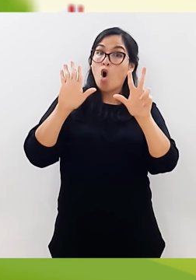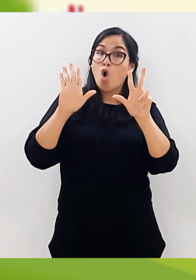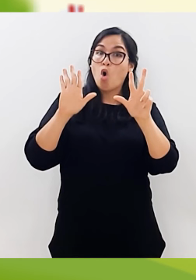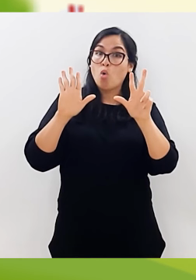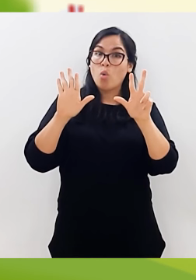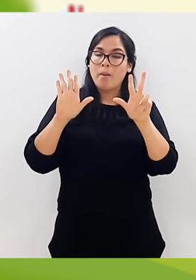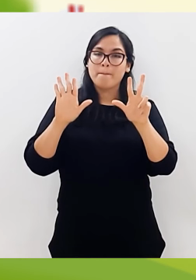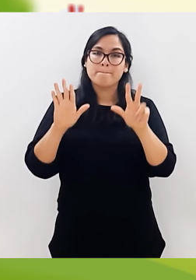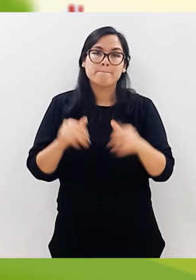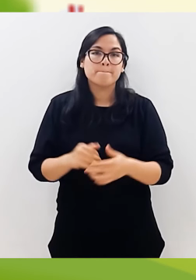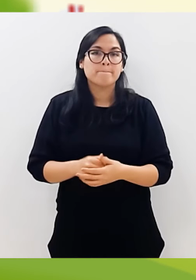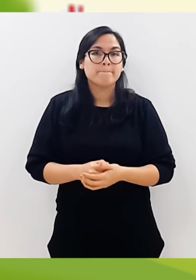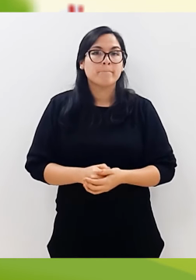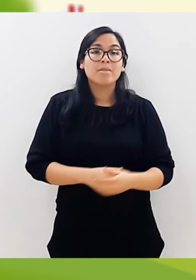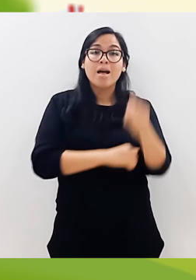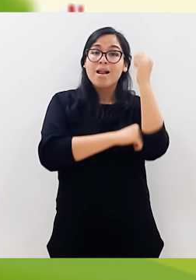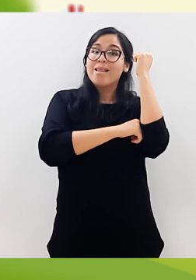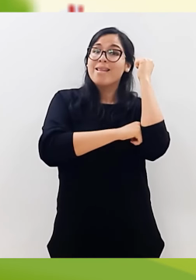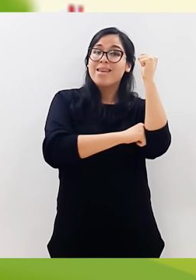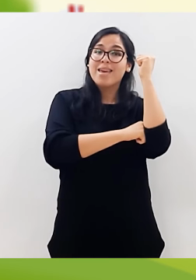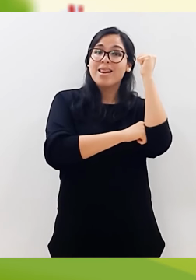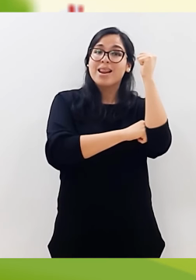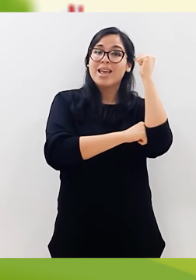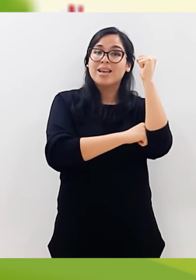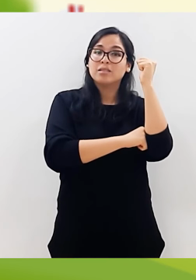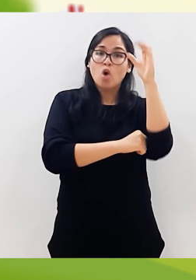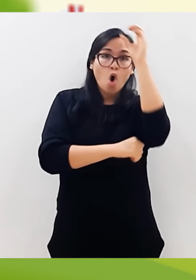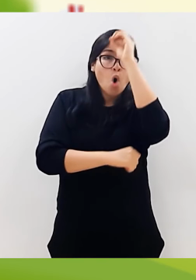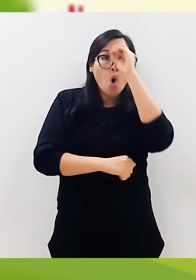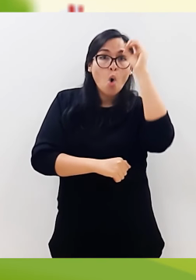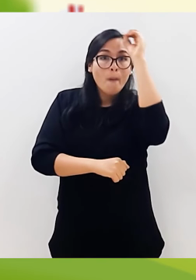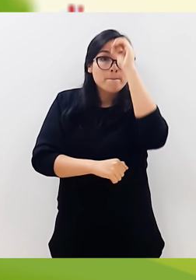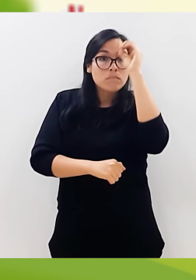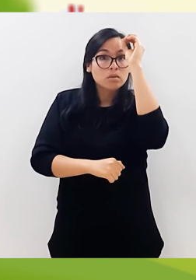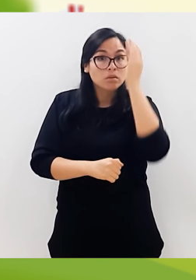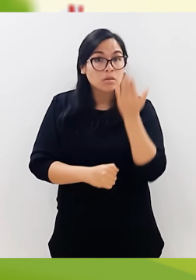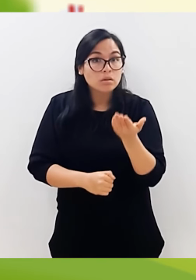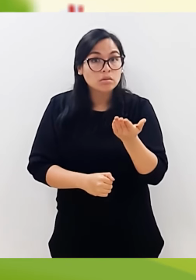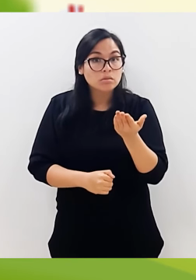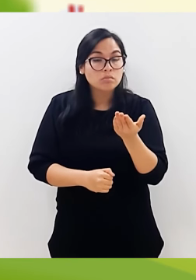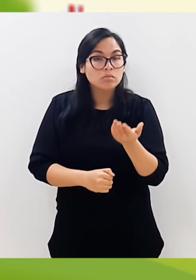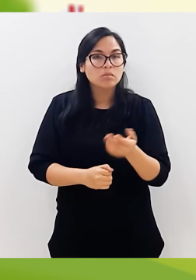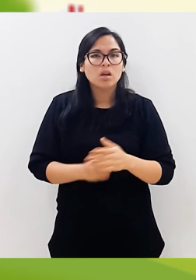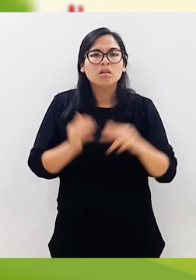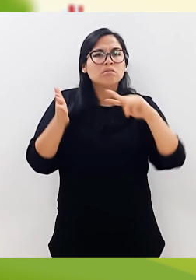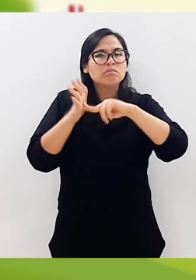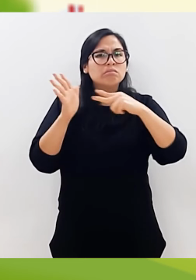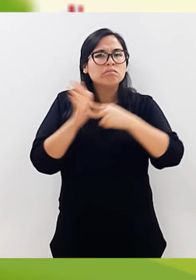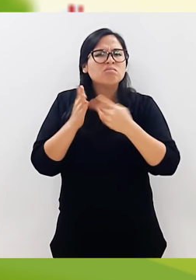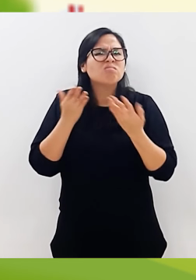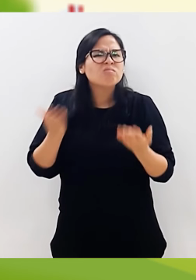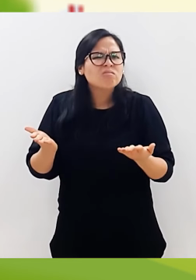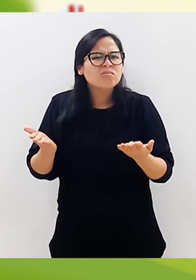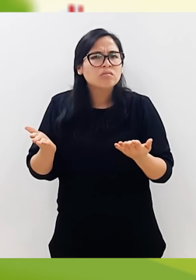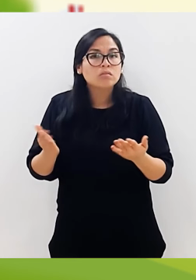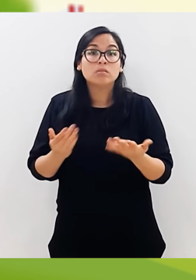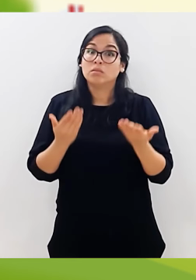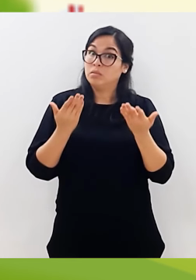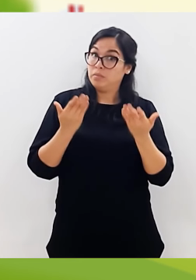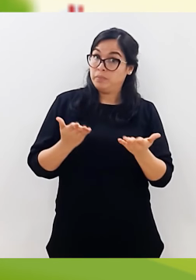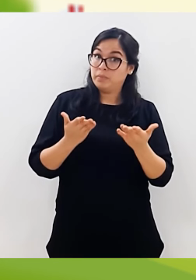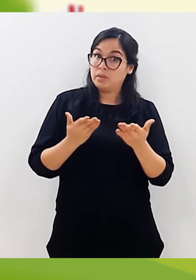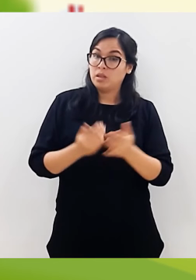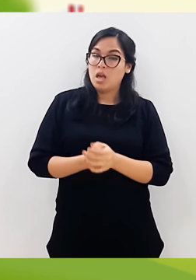octavo de la lista es el derecho a la opinión. ¿Y en qué consiste?